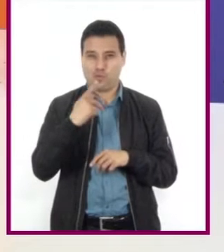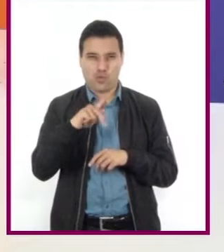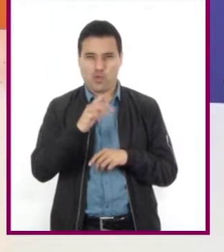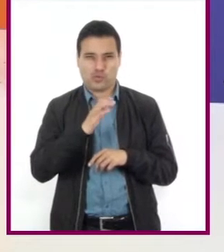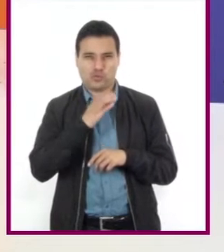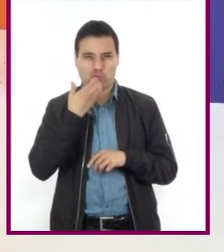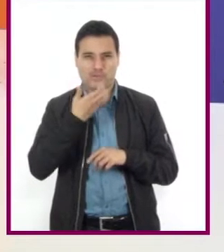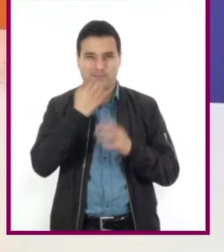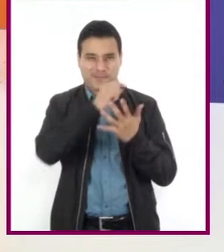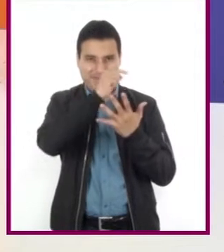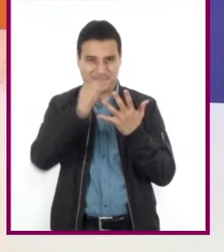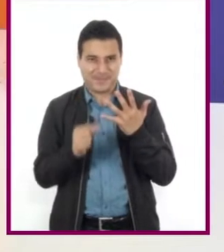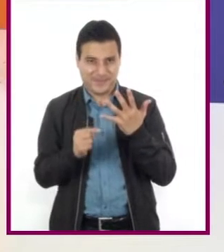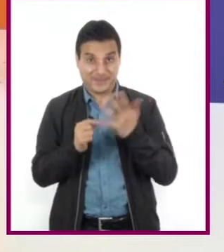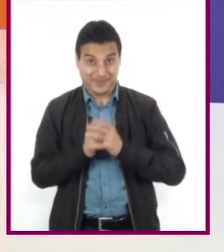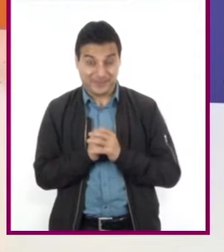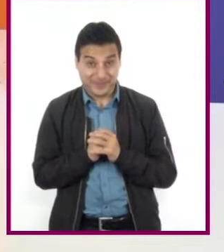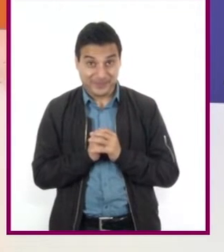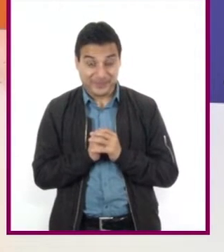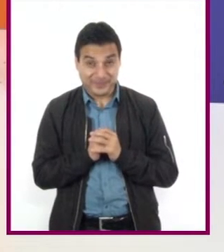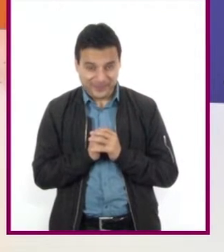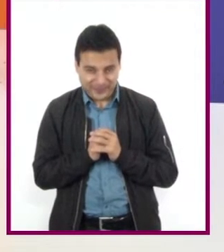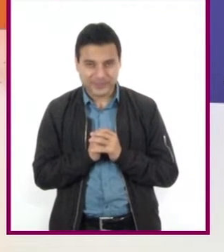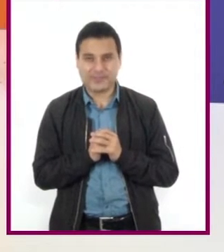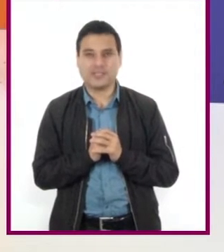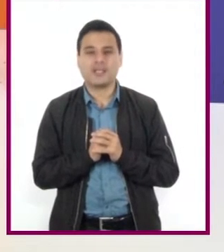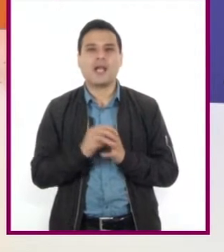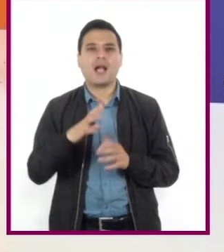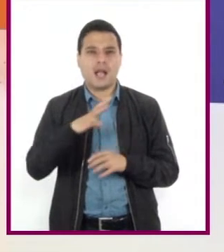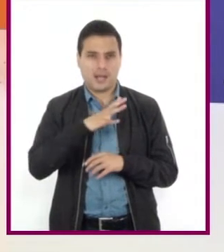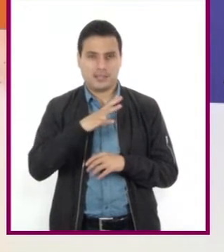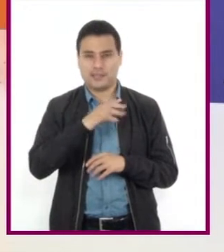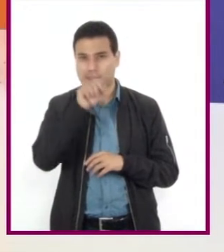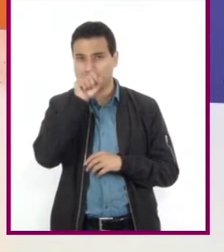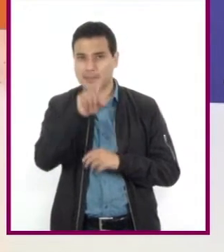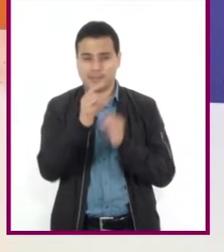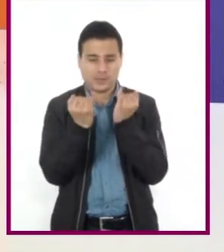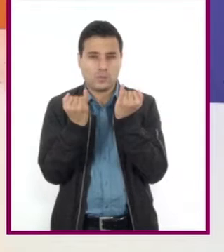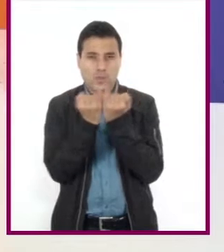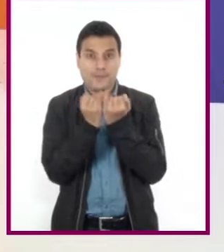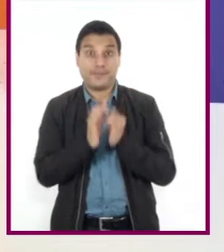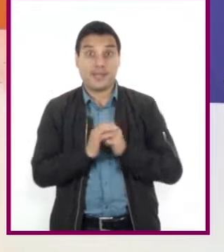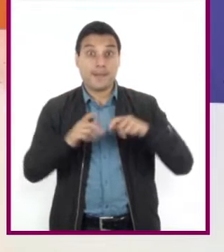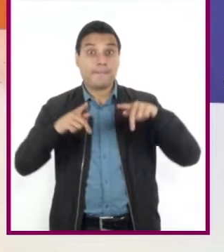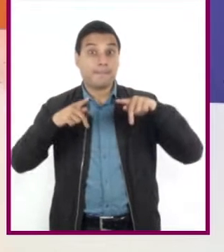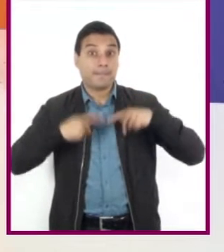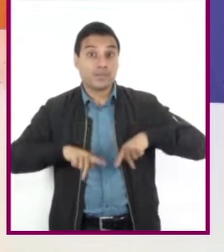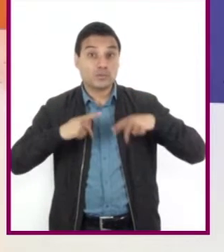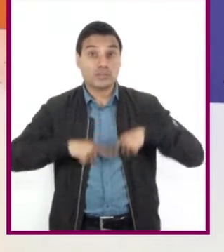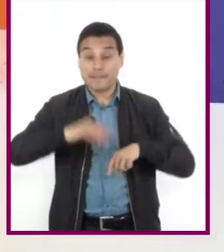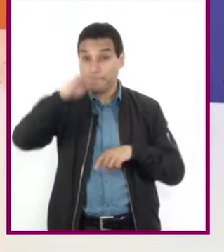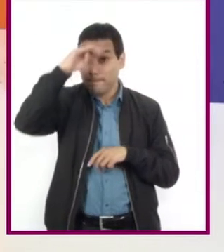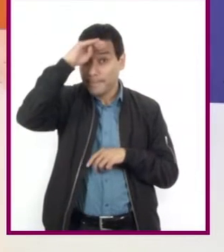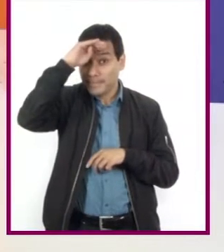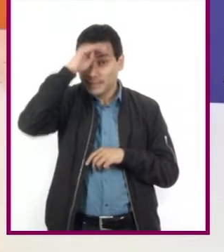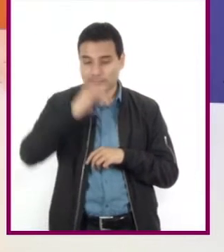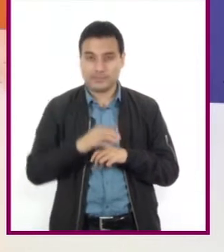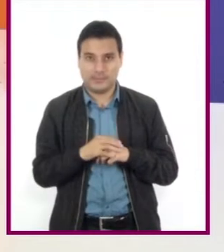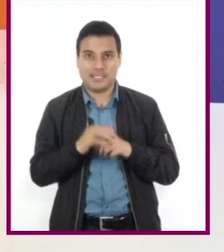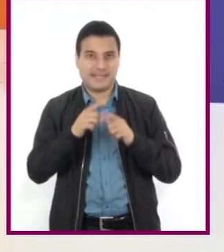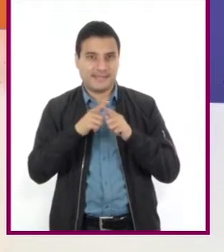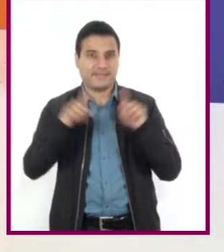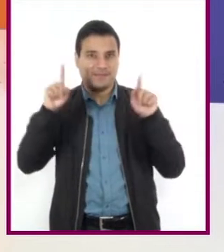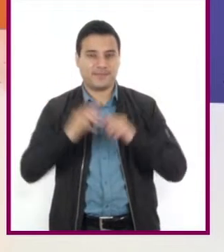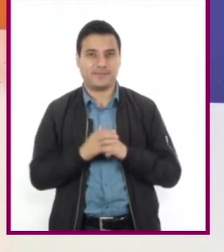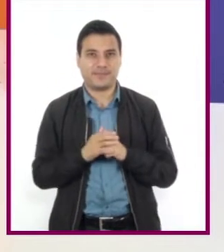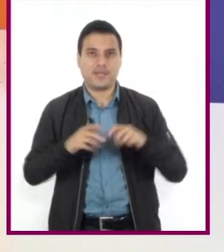expresiones materiales de la cultura, tienen su contraparte en el ámbito del pensamiento. De hecho, en cierta manera, son productos